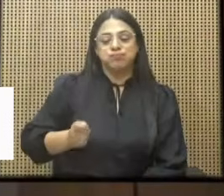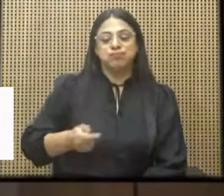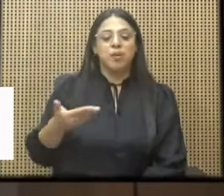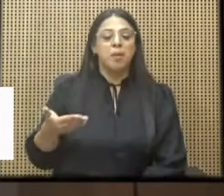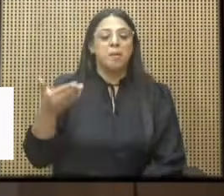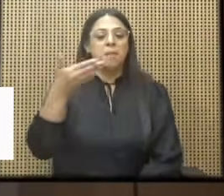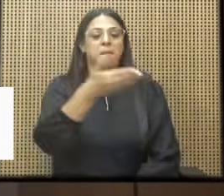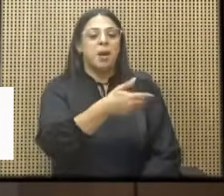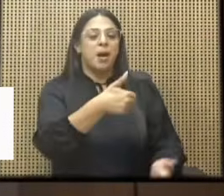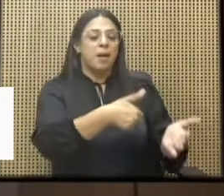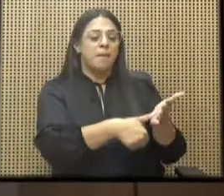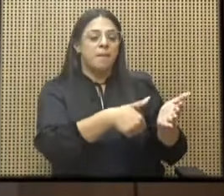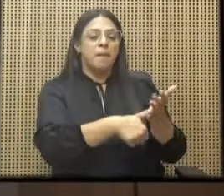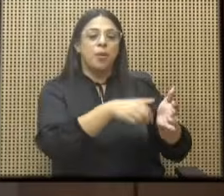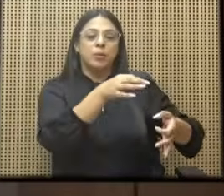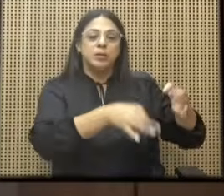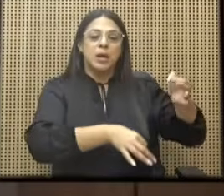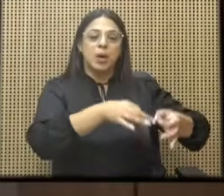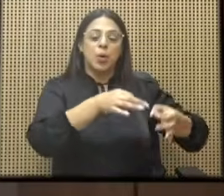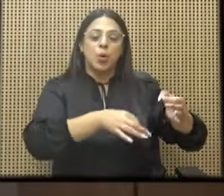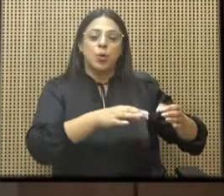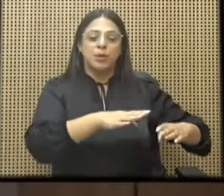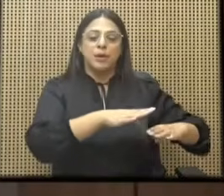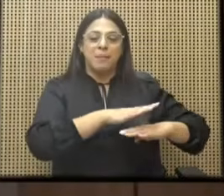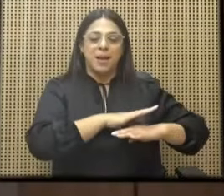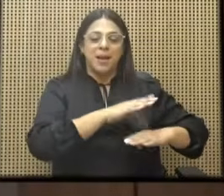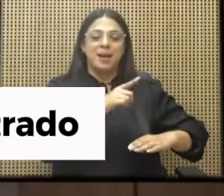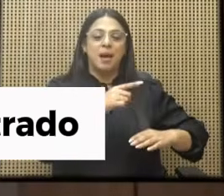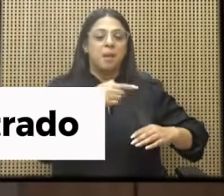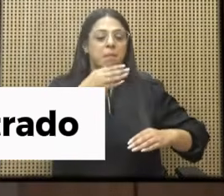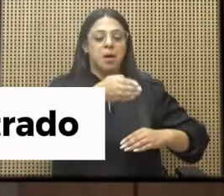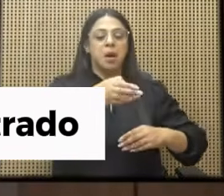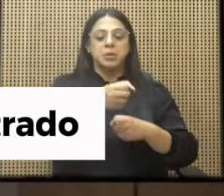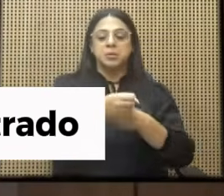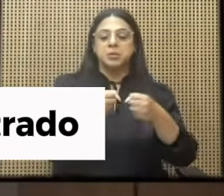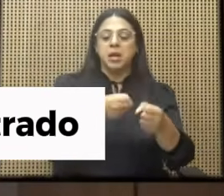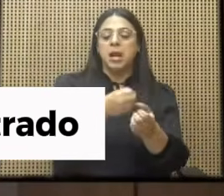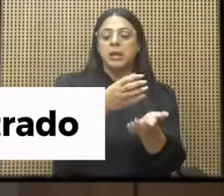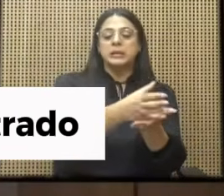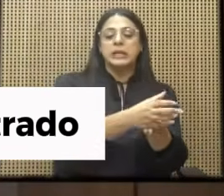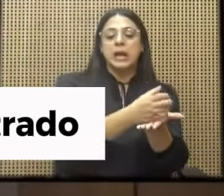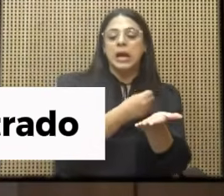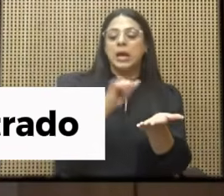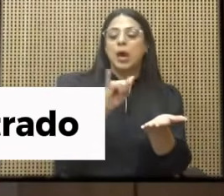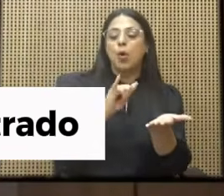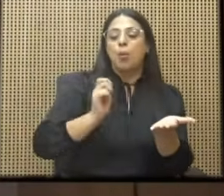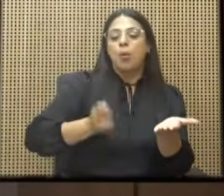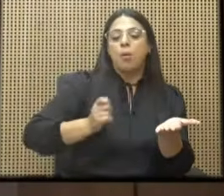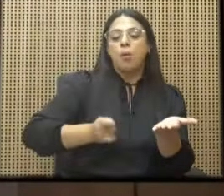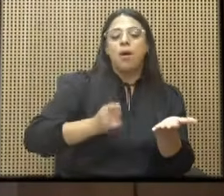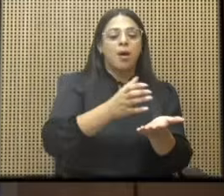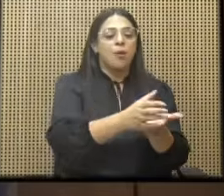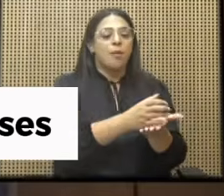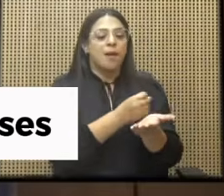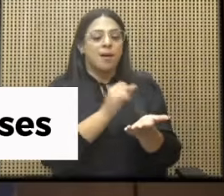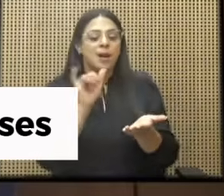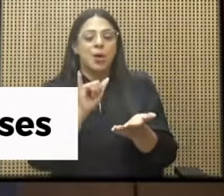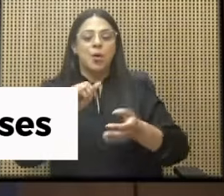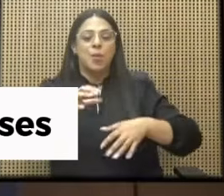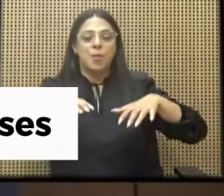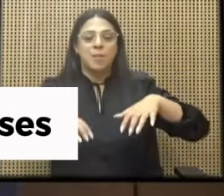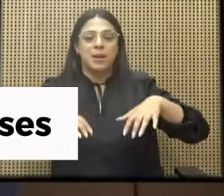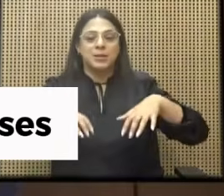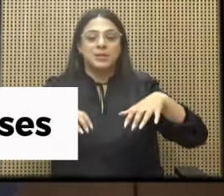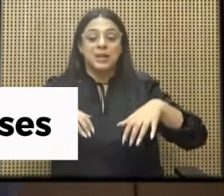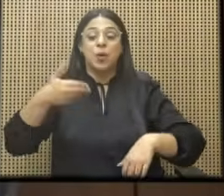corte plena, va a las salas, y sigue trabajando, gana como litigante, gana como magistrado. Cuando se le